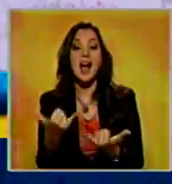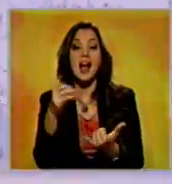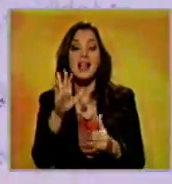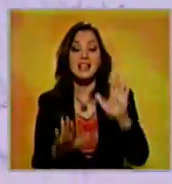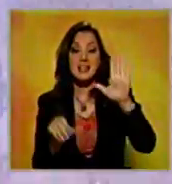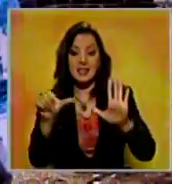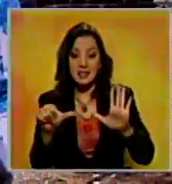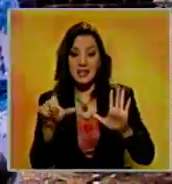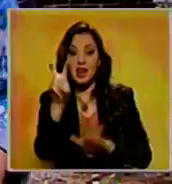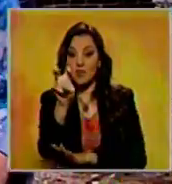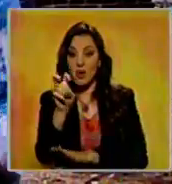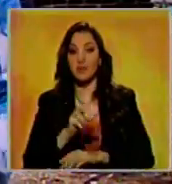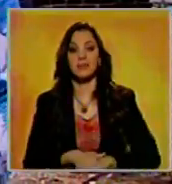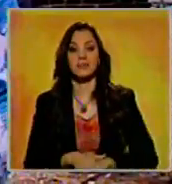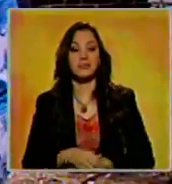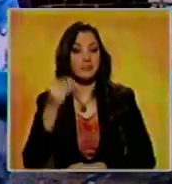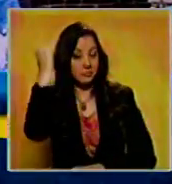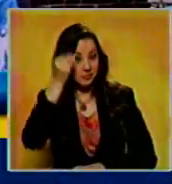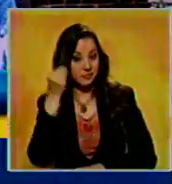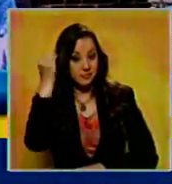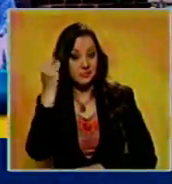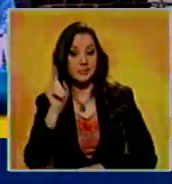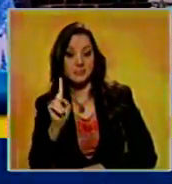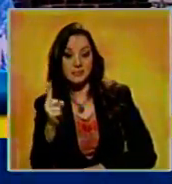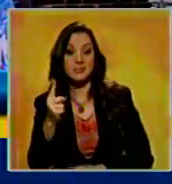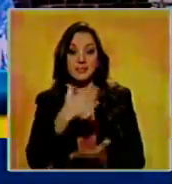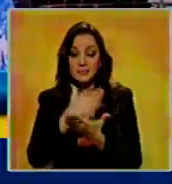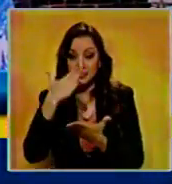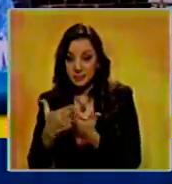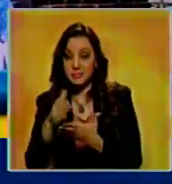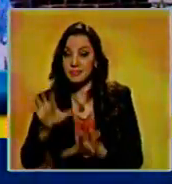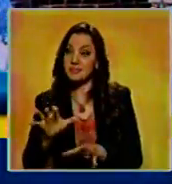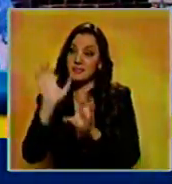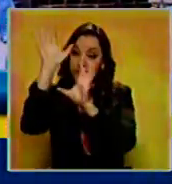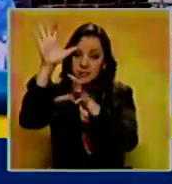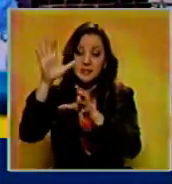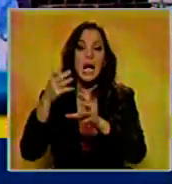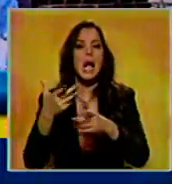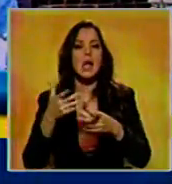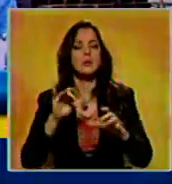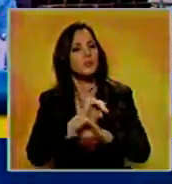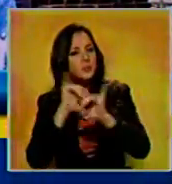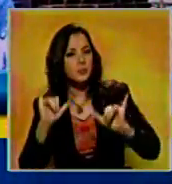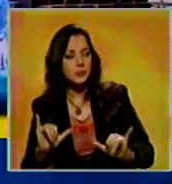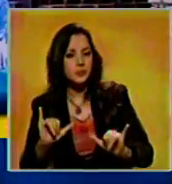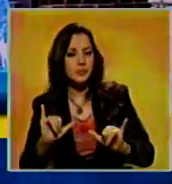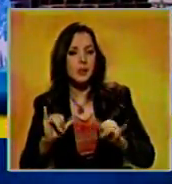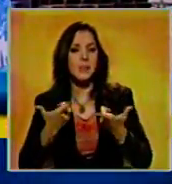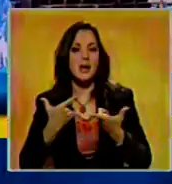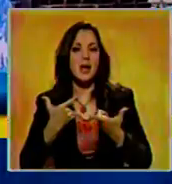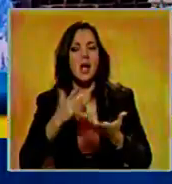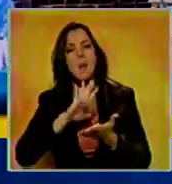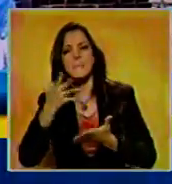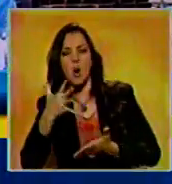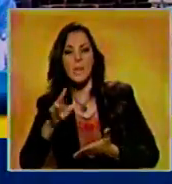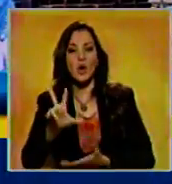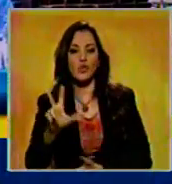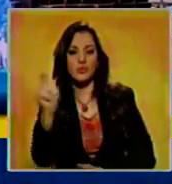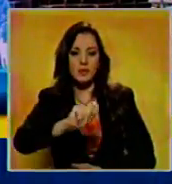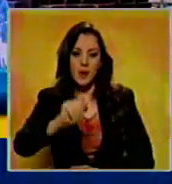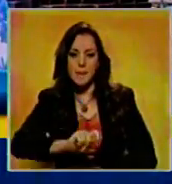nuevos polideportivos. Se prevé que la primera etapa de este complejo deportivo esté totalmente culminada en una etapa máxima